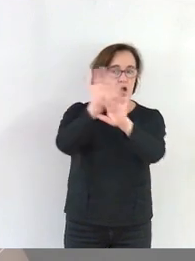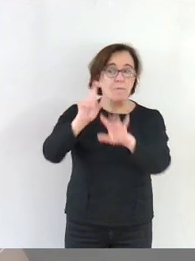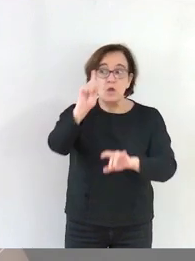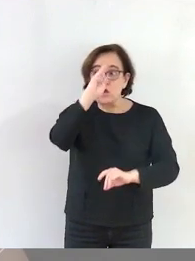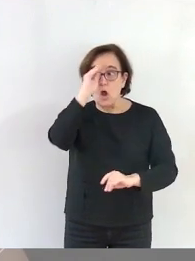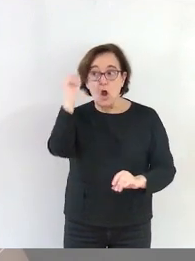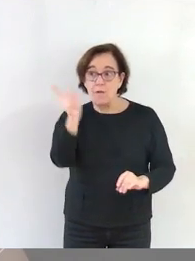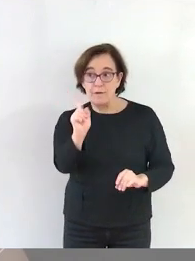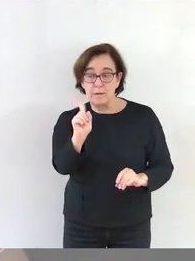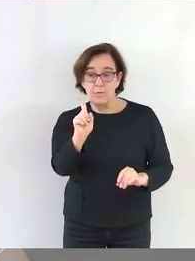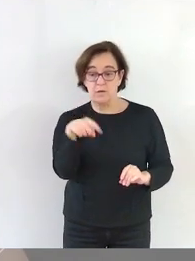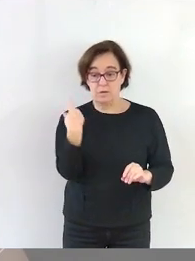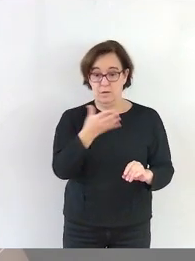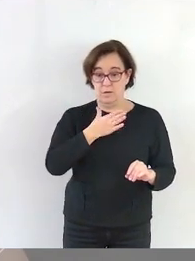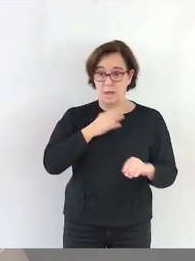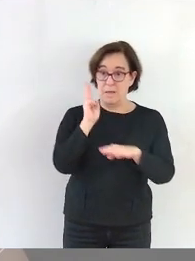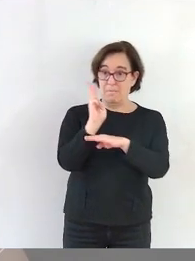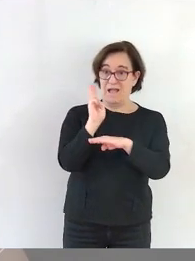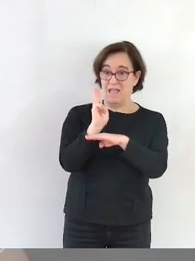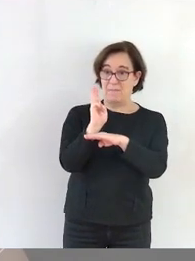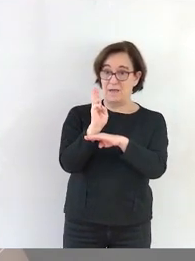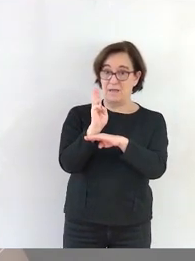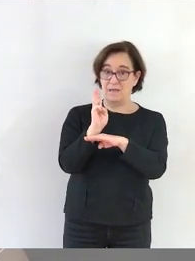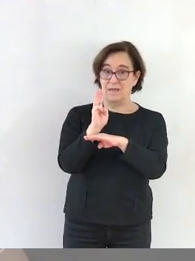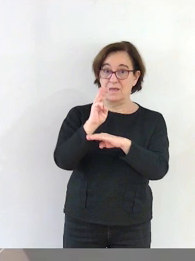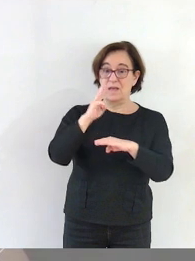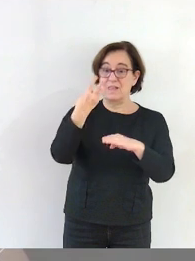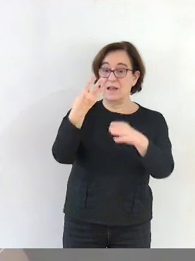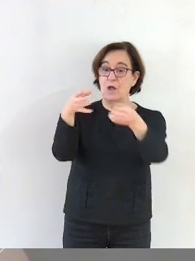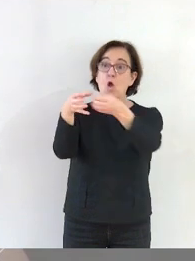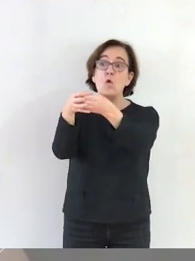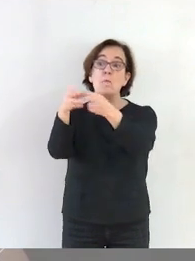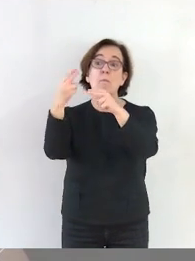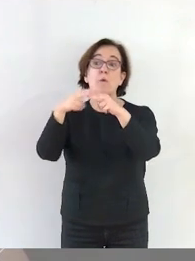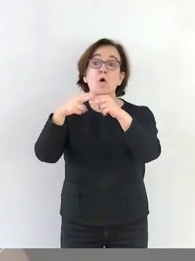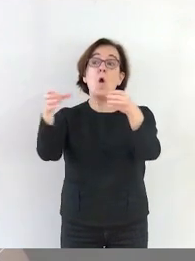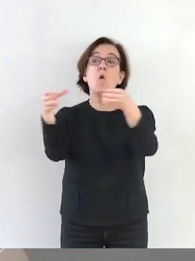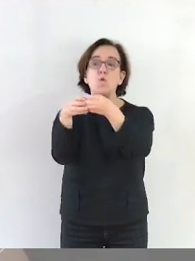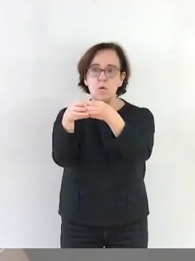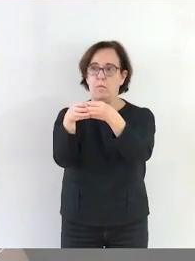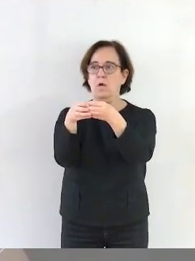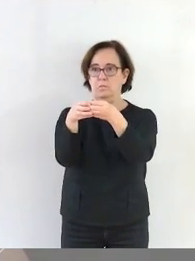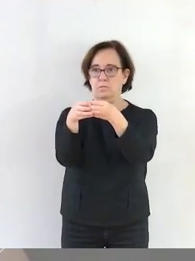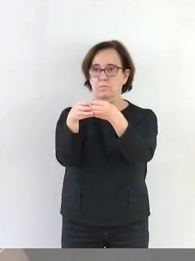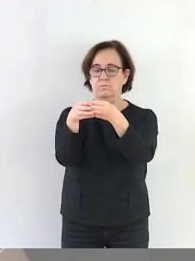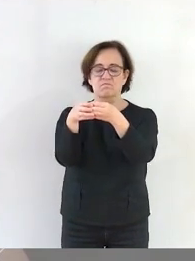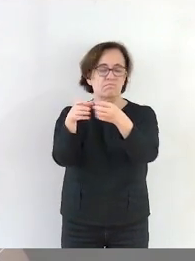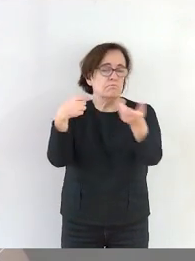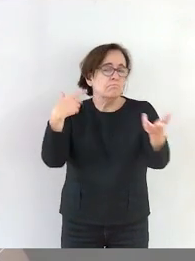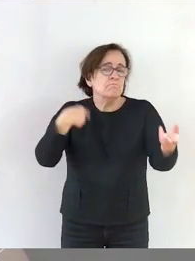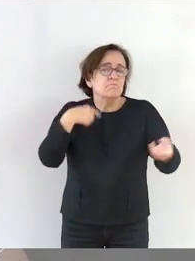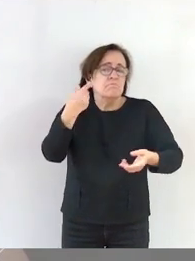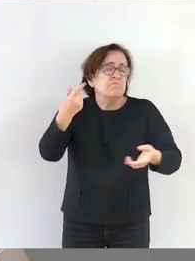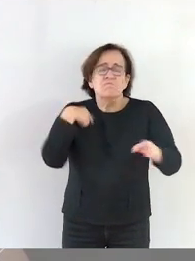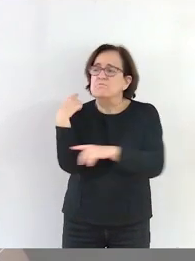olvidarnos que en nuestro parlamento el tercer grupo político es un grupo que se permite